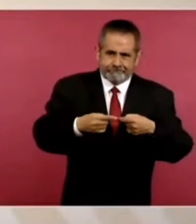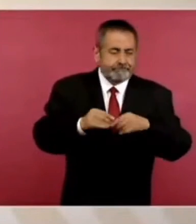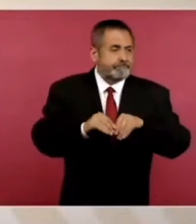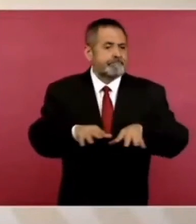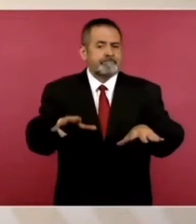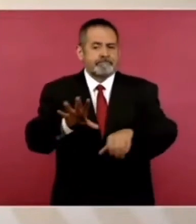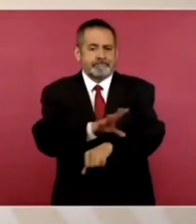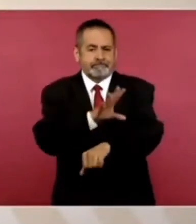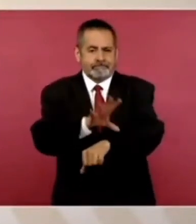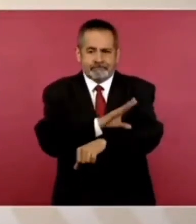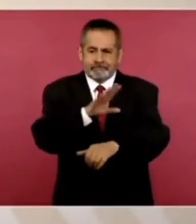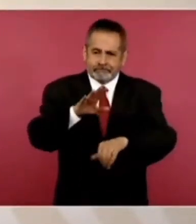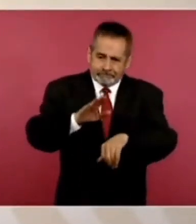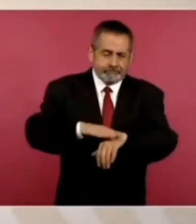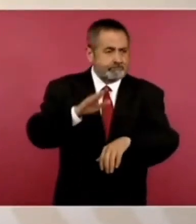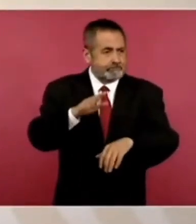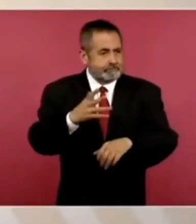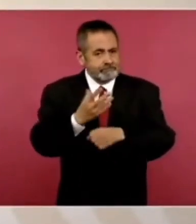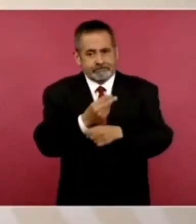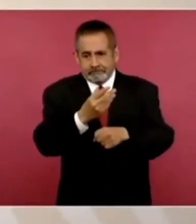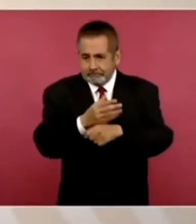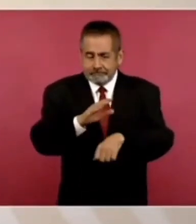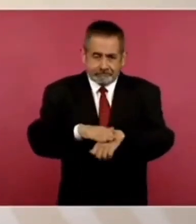para producir más energía,